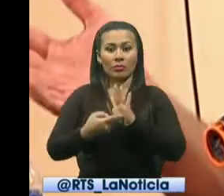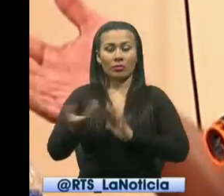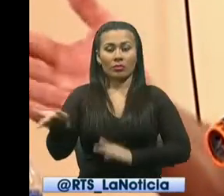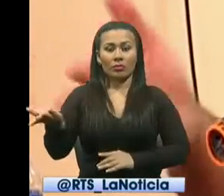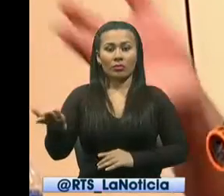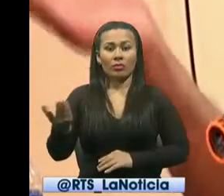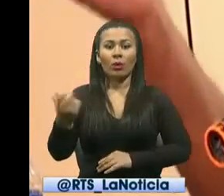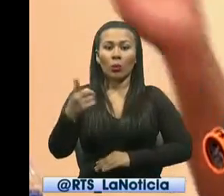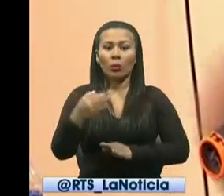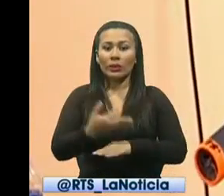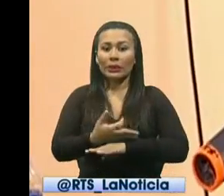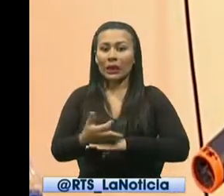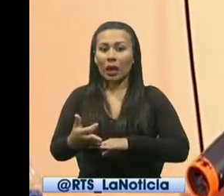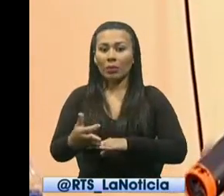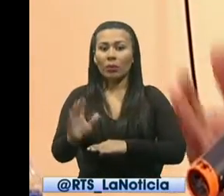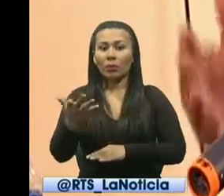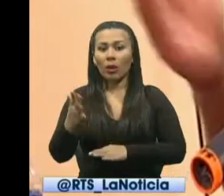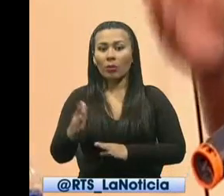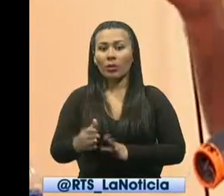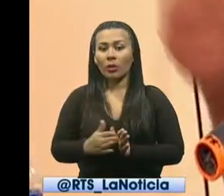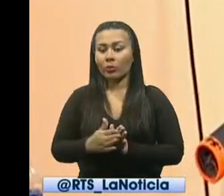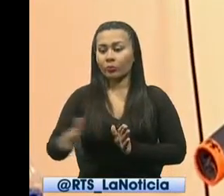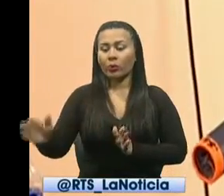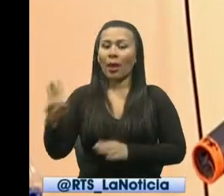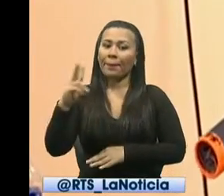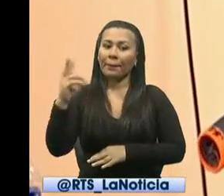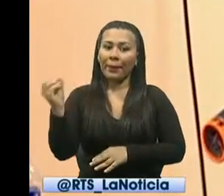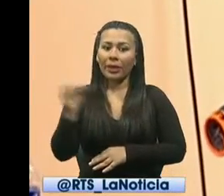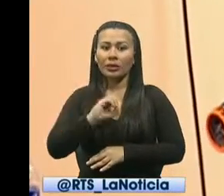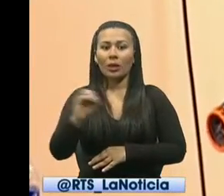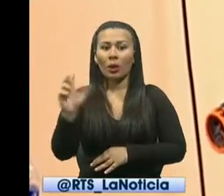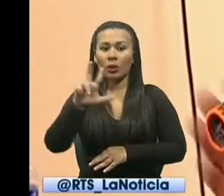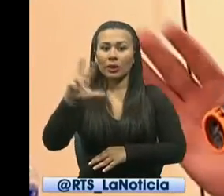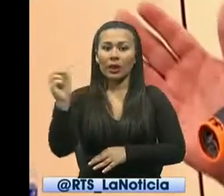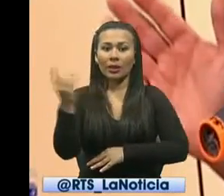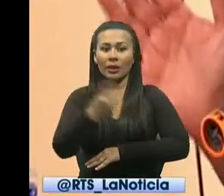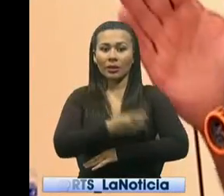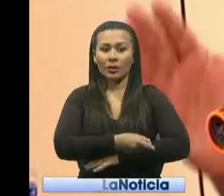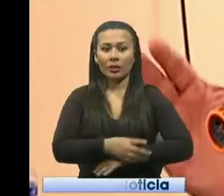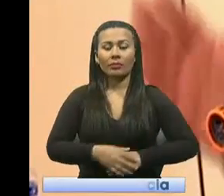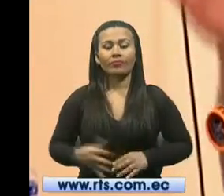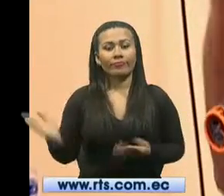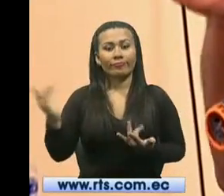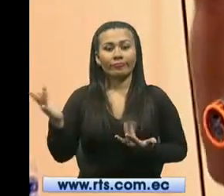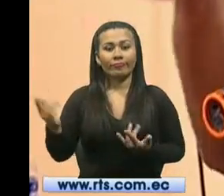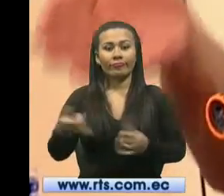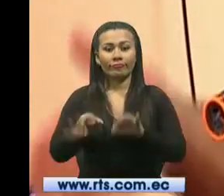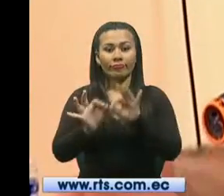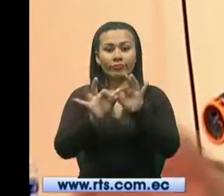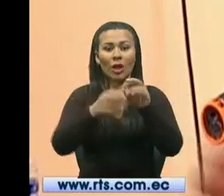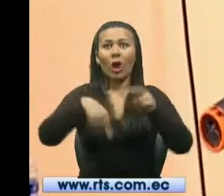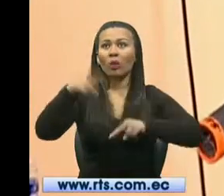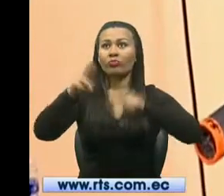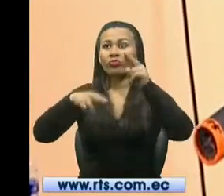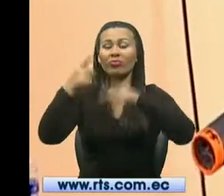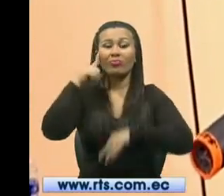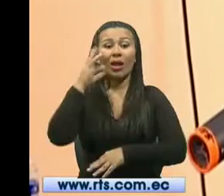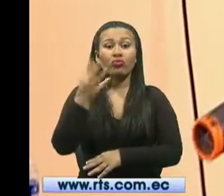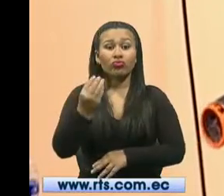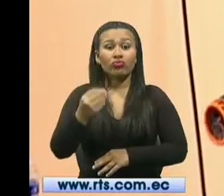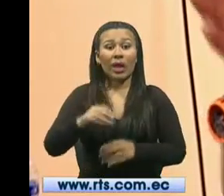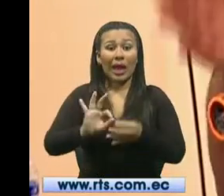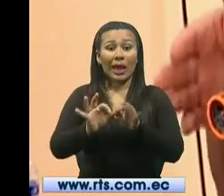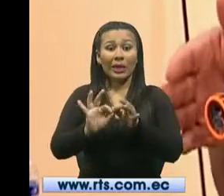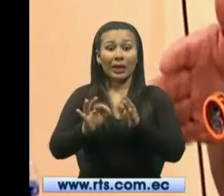un tiempo mucho menor, como por ejemplo 20, 30 días. Sin embargo, la totalidad de las aulas móviles que necesitamos para atender